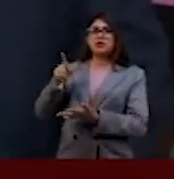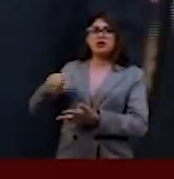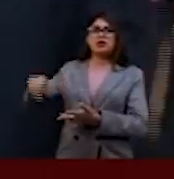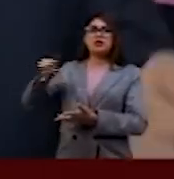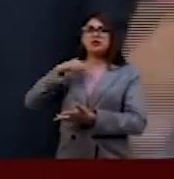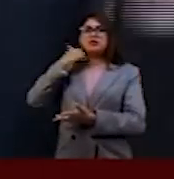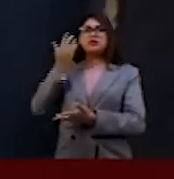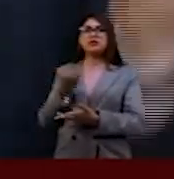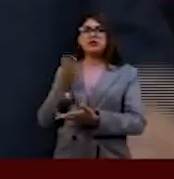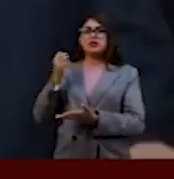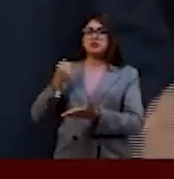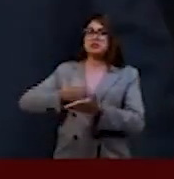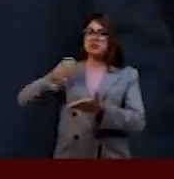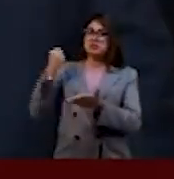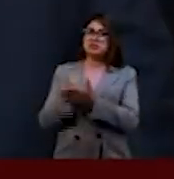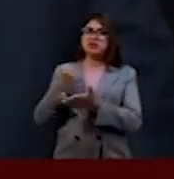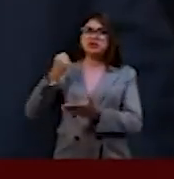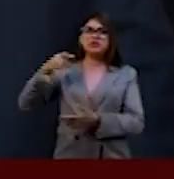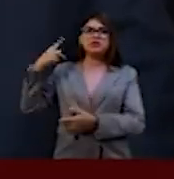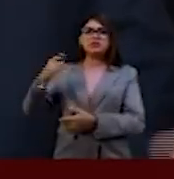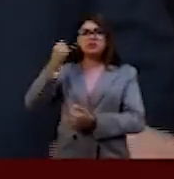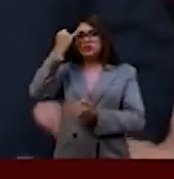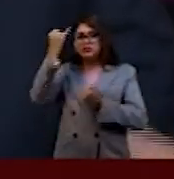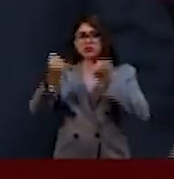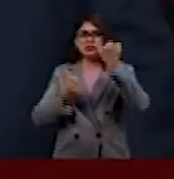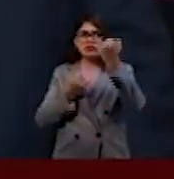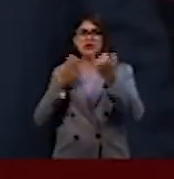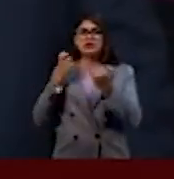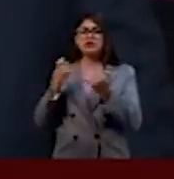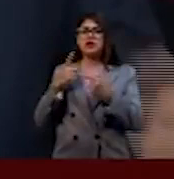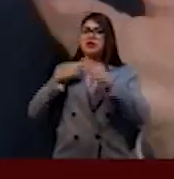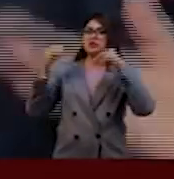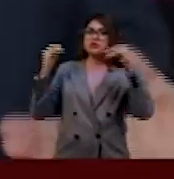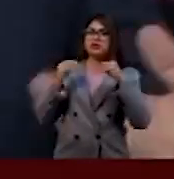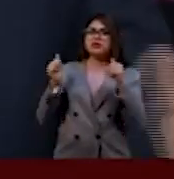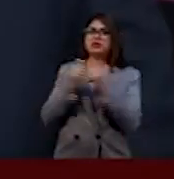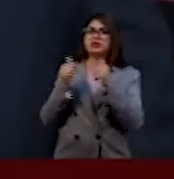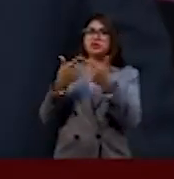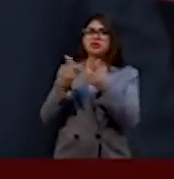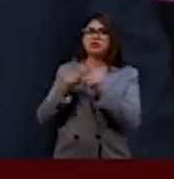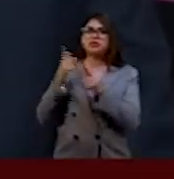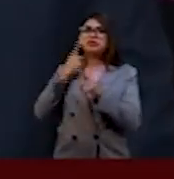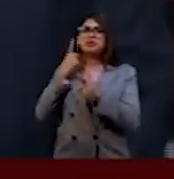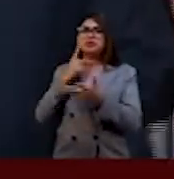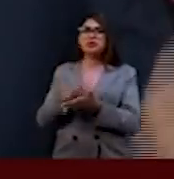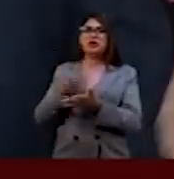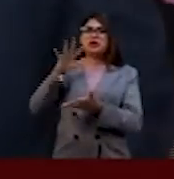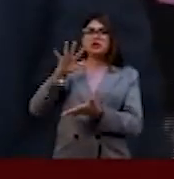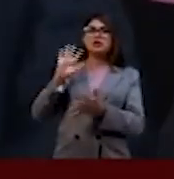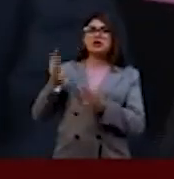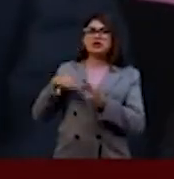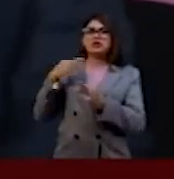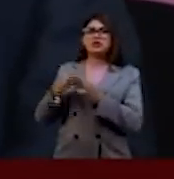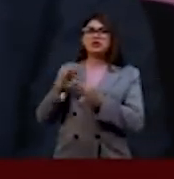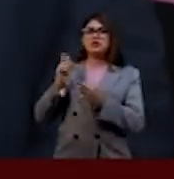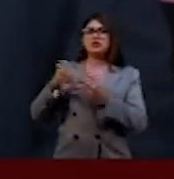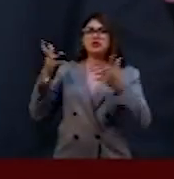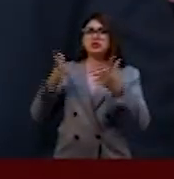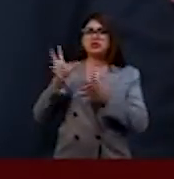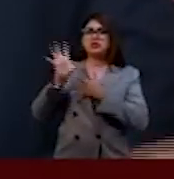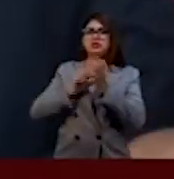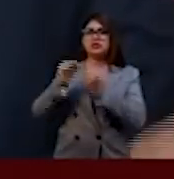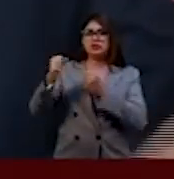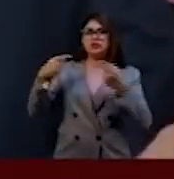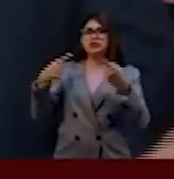criterio, vamos a presentar, y está platicado con el bloque de contención, cuando menos con la mayoría, acciones de